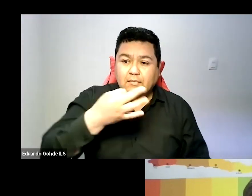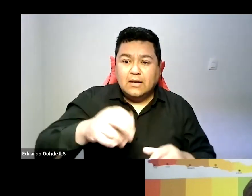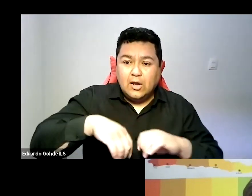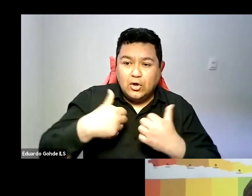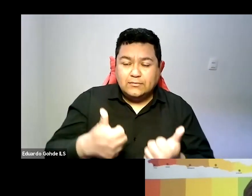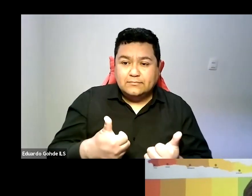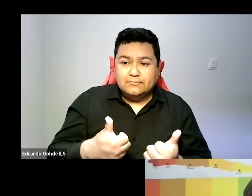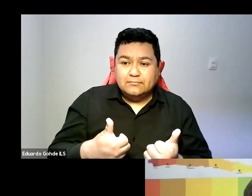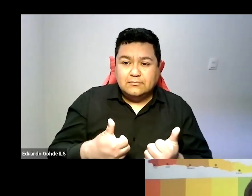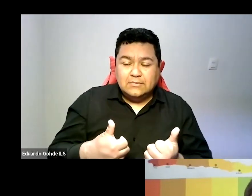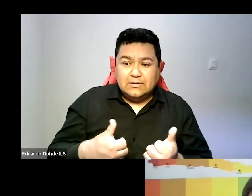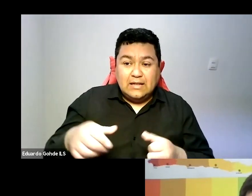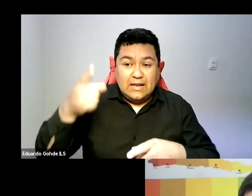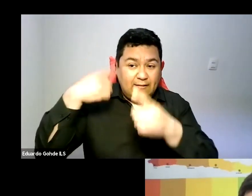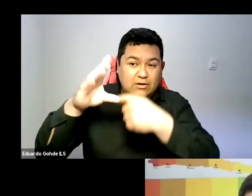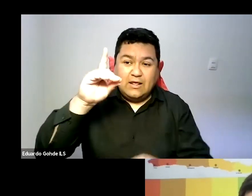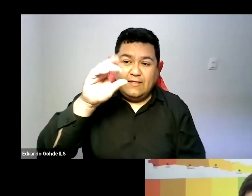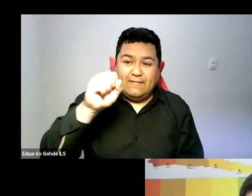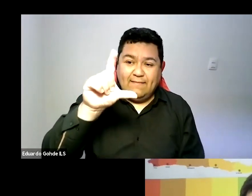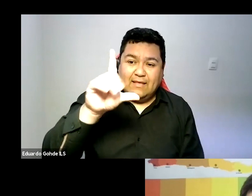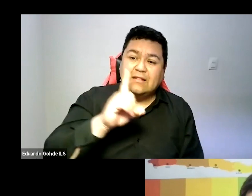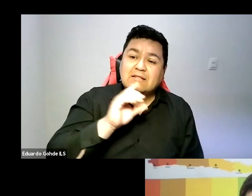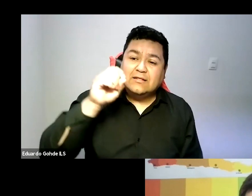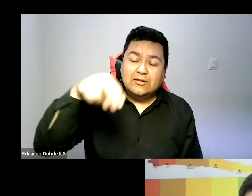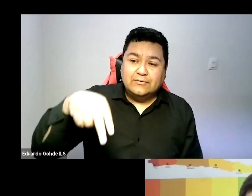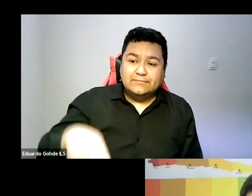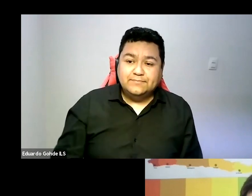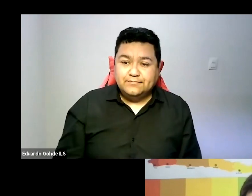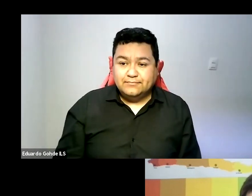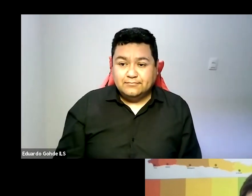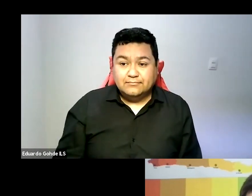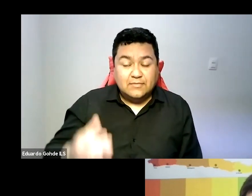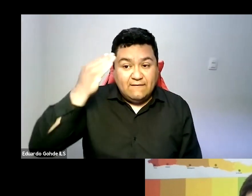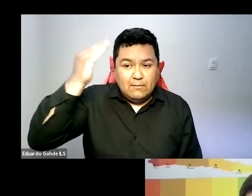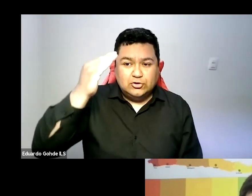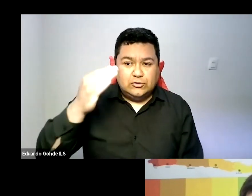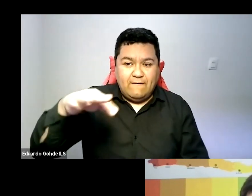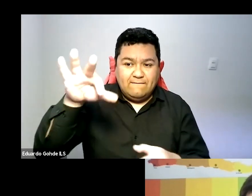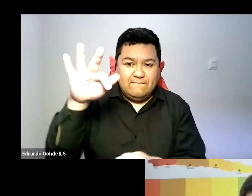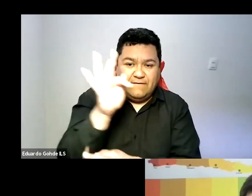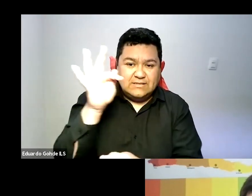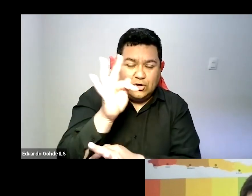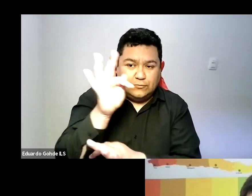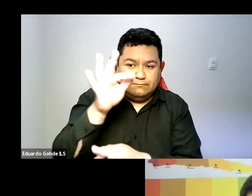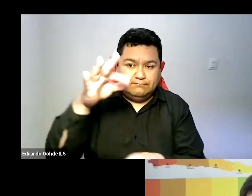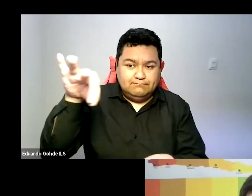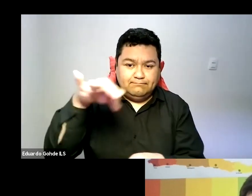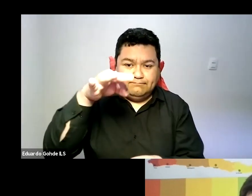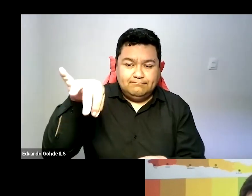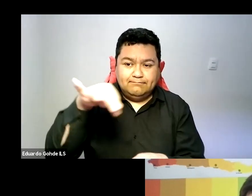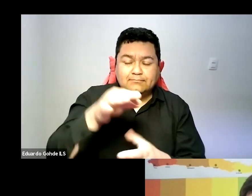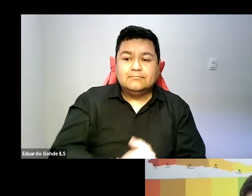jóvenes la historia de Dalton, ¿sí? Dalton, el famoso físico, ¿sí? De sus modelos atómicos,